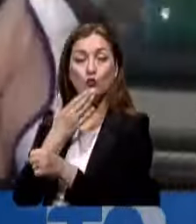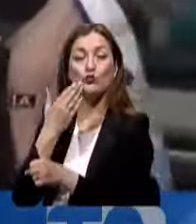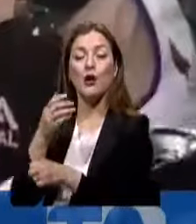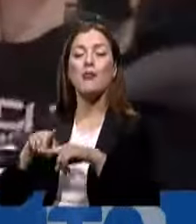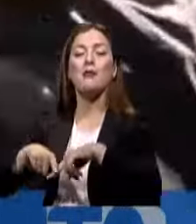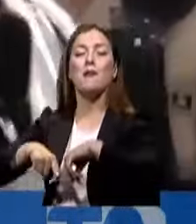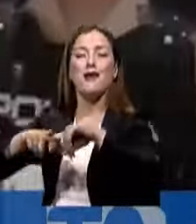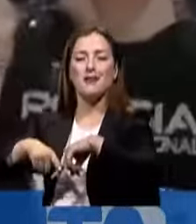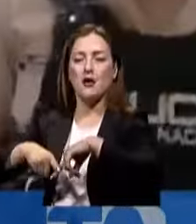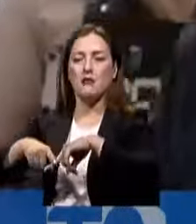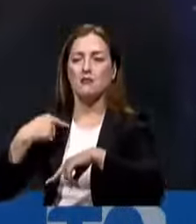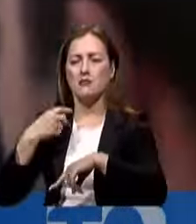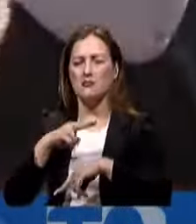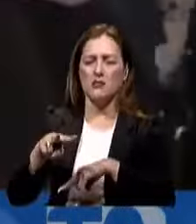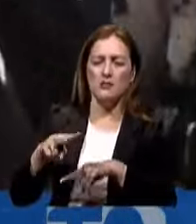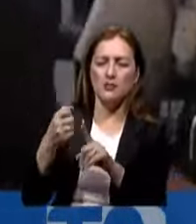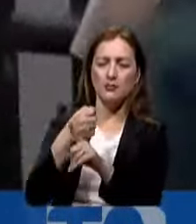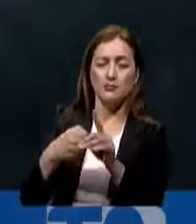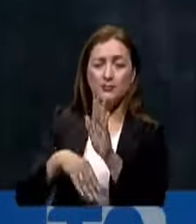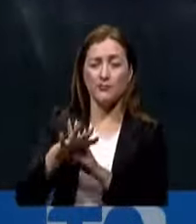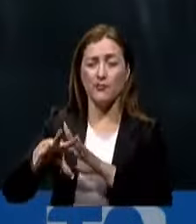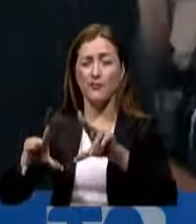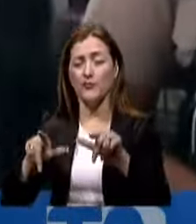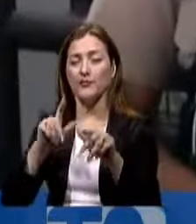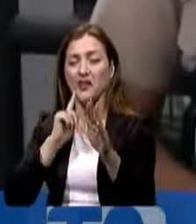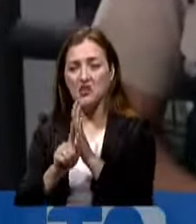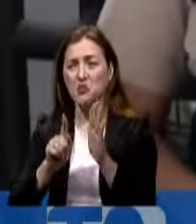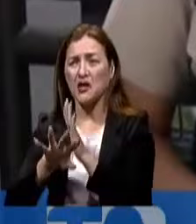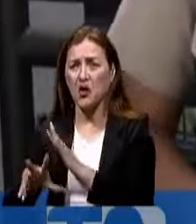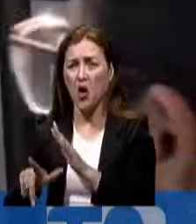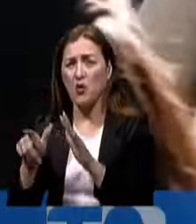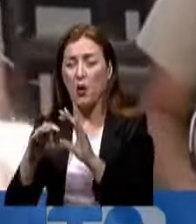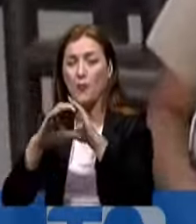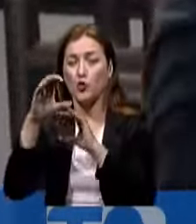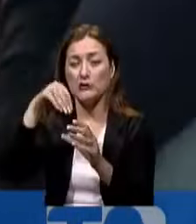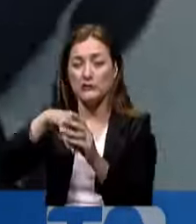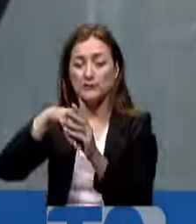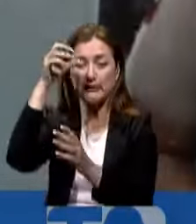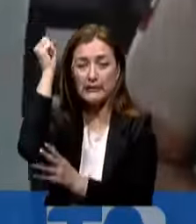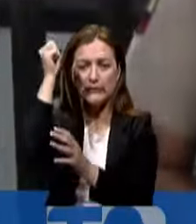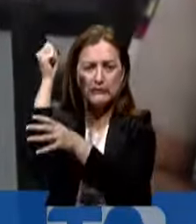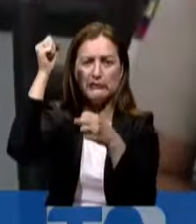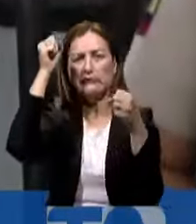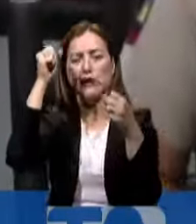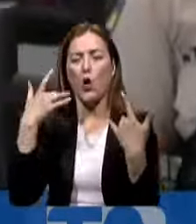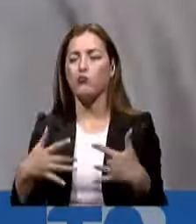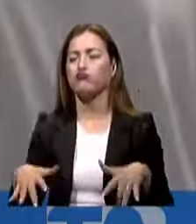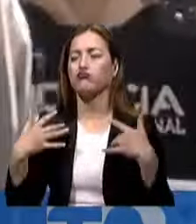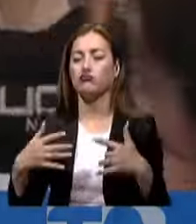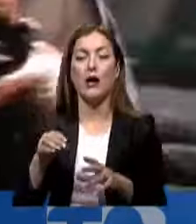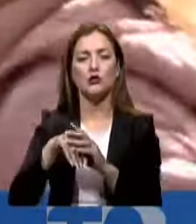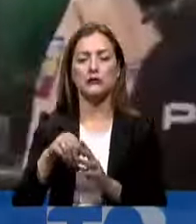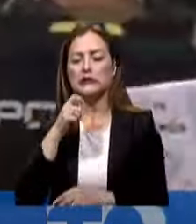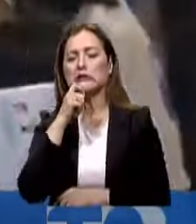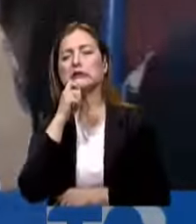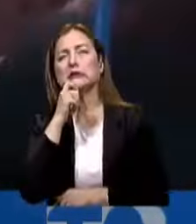relación a nuestra realidad. Tenemos varias denuncias del cometimiento de este tipo de delitos, de robos que se cometen en el interior del